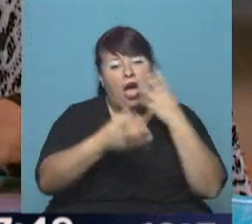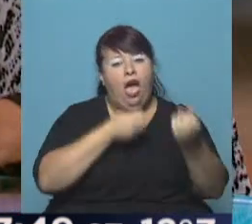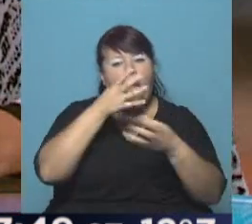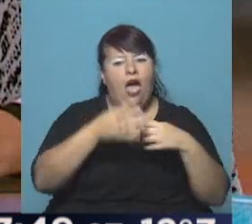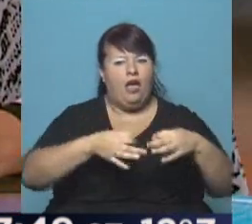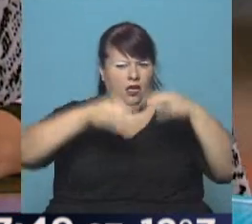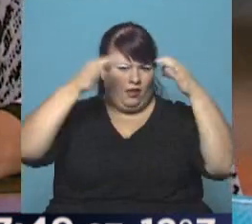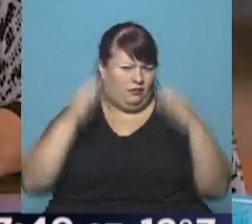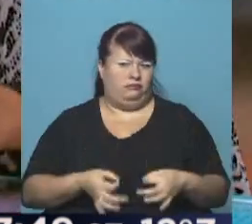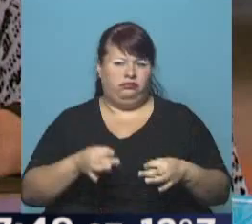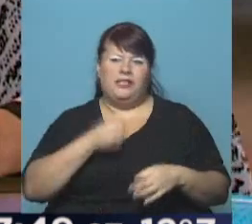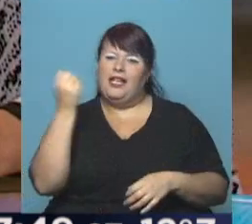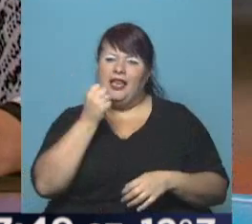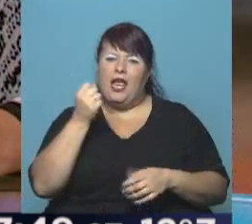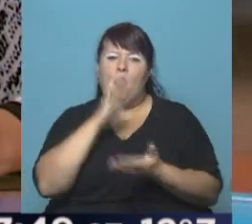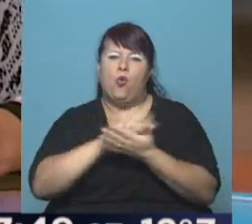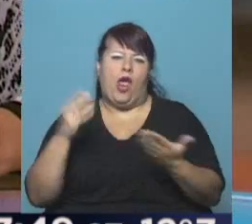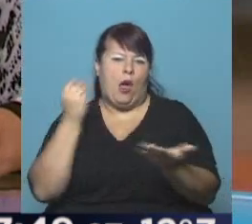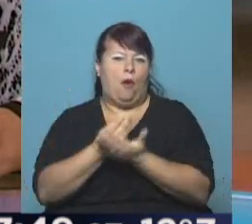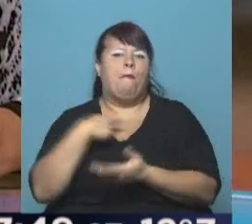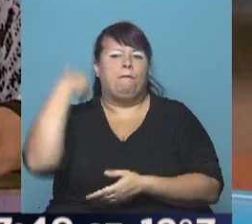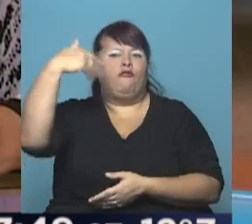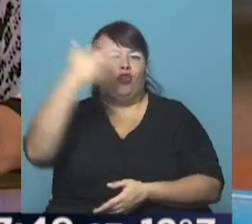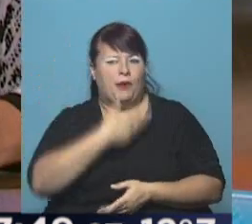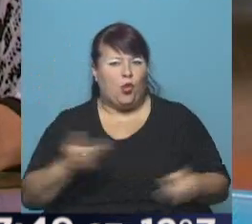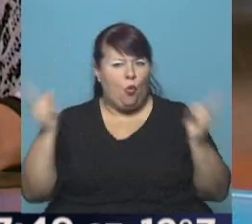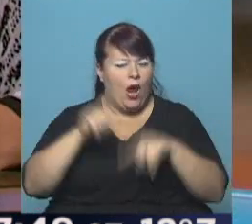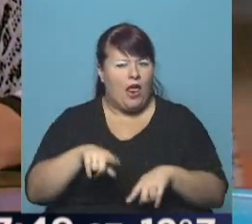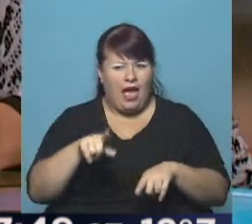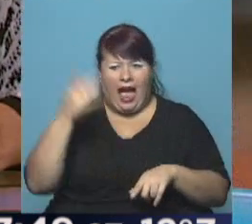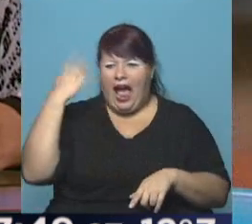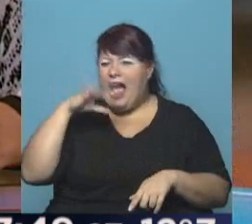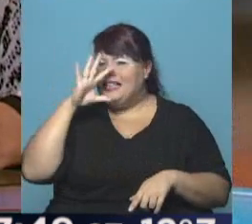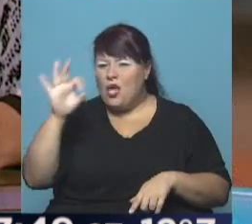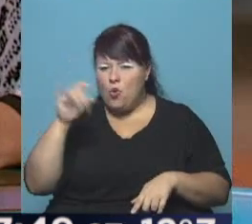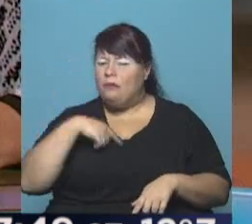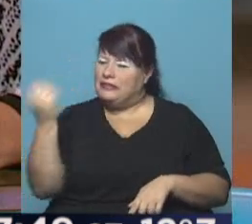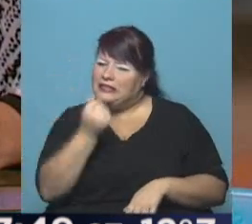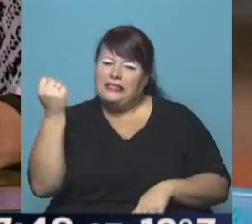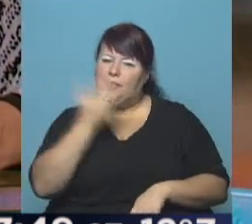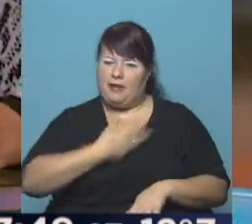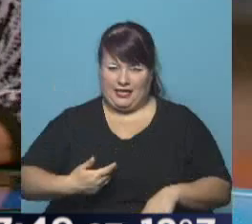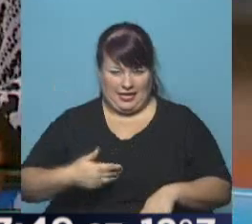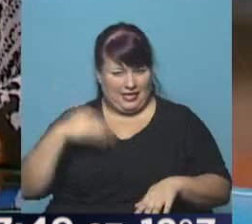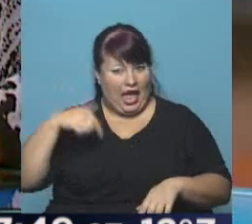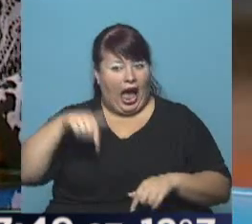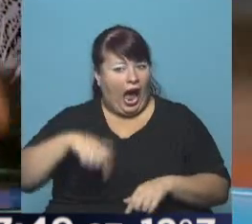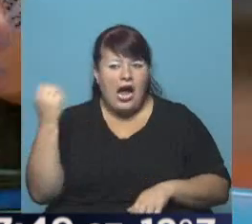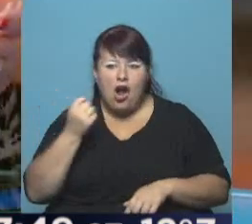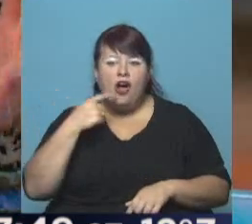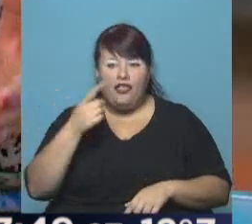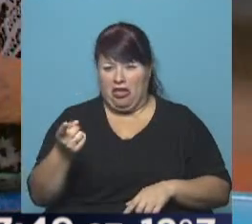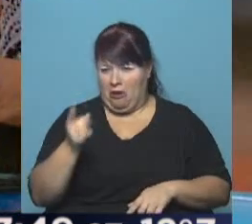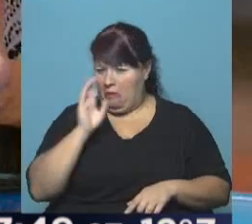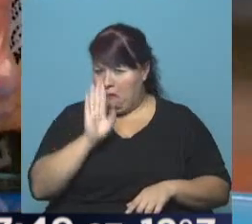apuesta firmemente a ser un nuevo candidato para presidente. Nunca como antes quise ser presidente, tanto como ahora. Dijo,